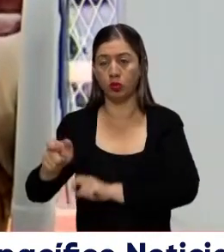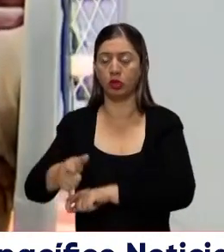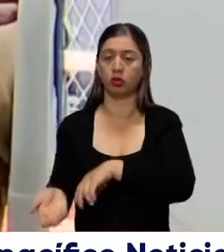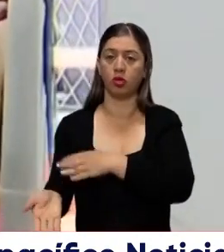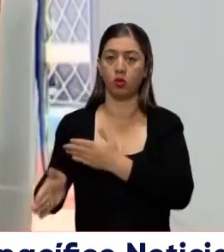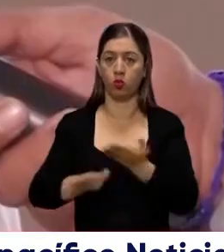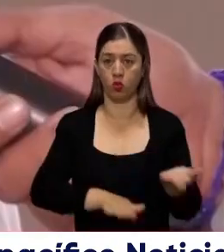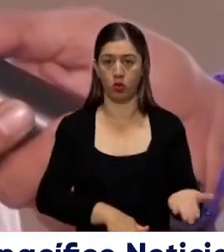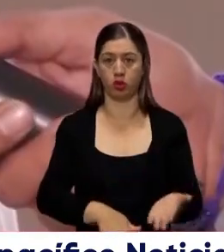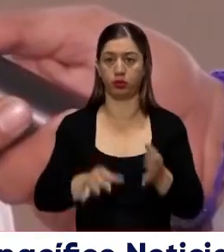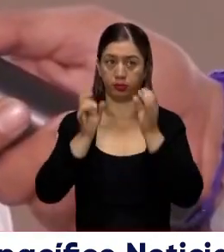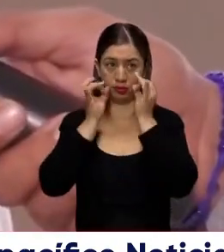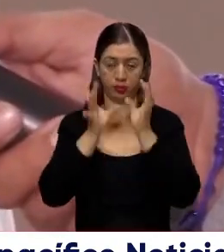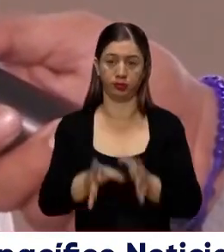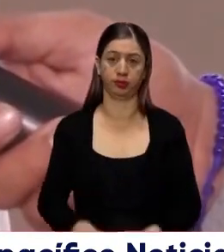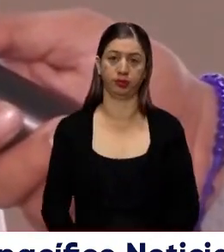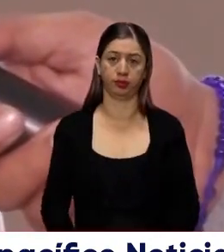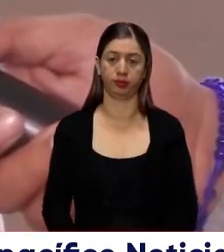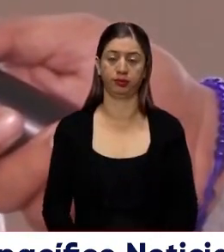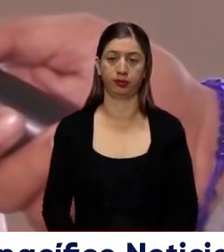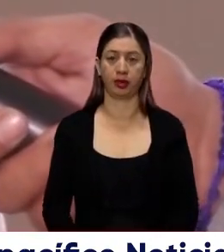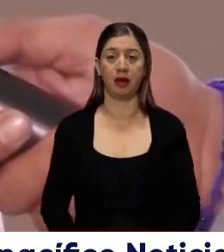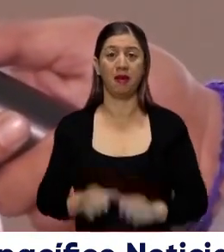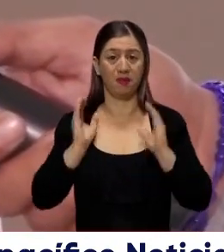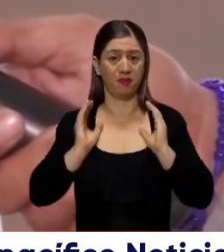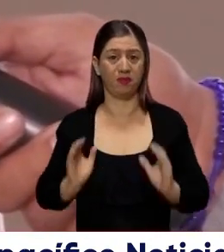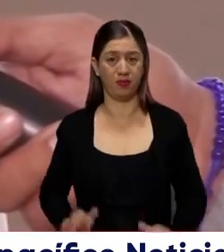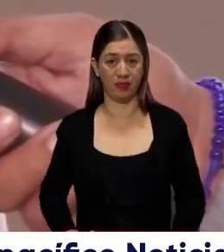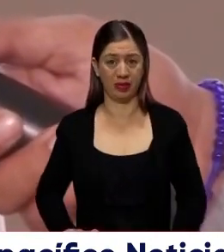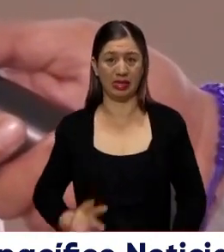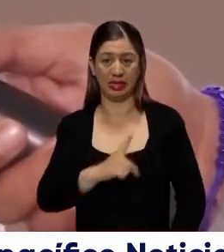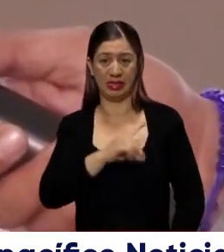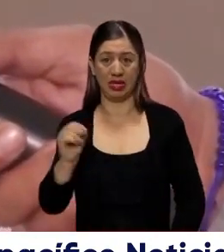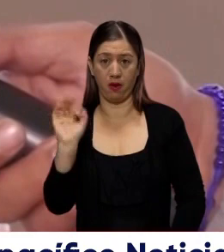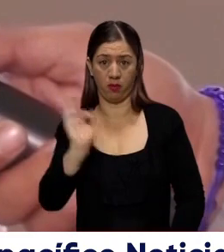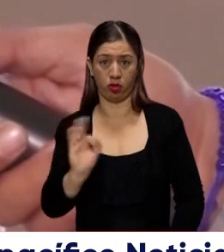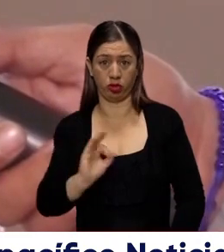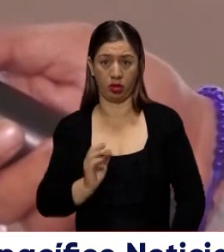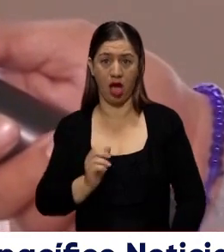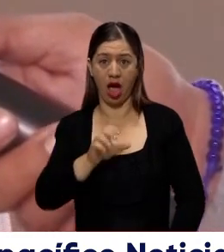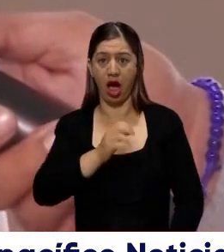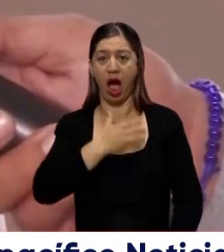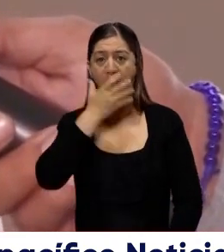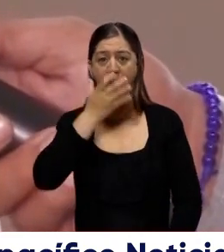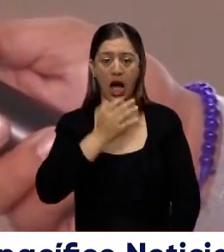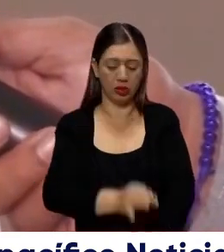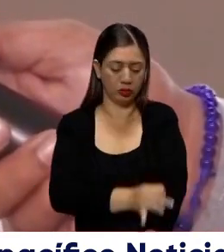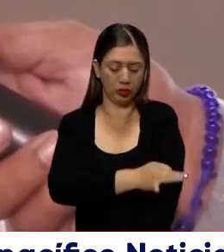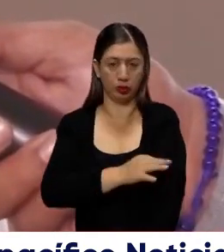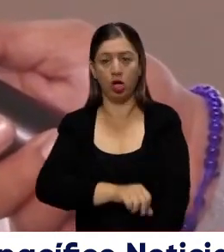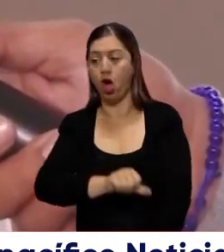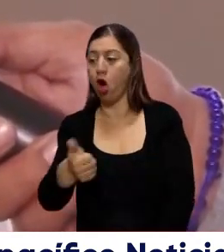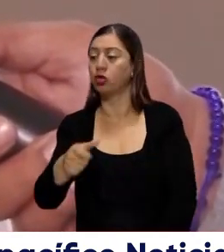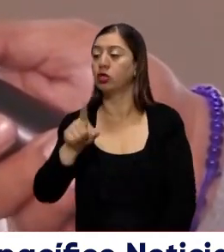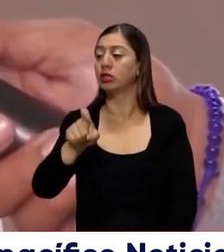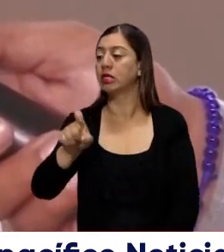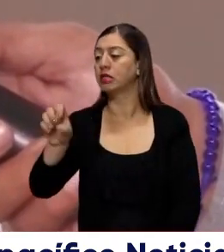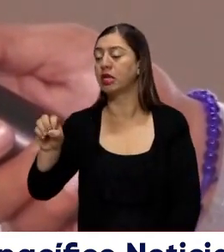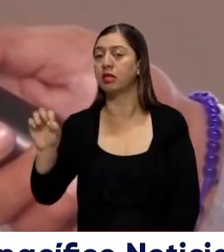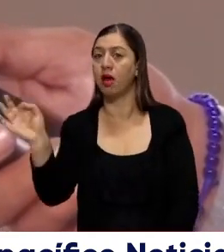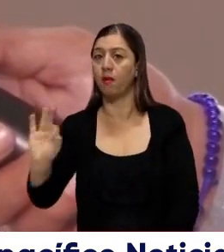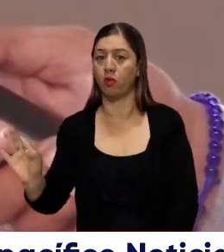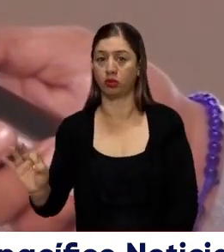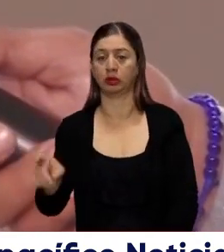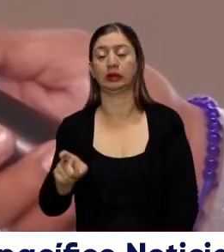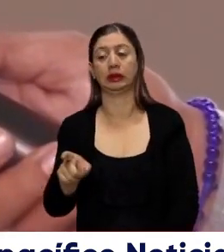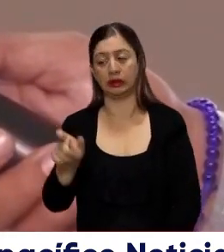la tragedia. La persona que tenía 100% de quemaduras falleció y los otros tienen más del 60%. Y